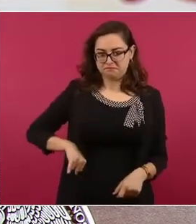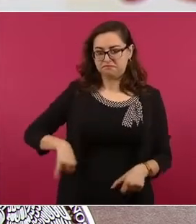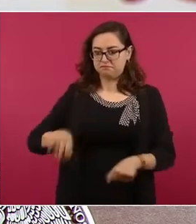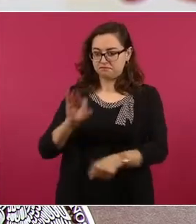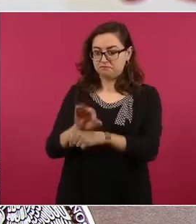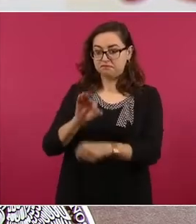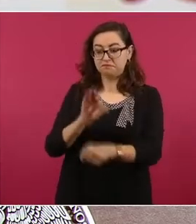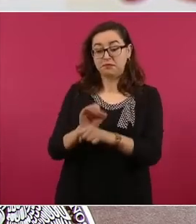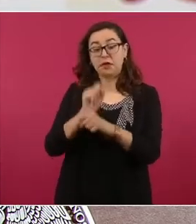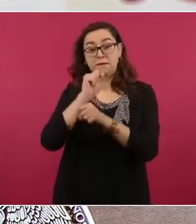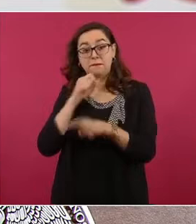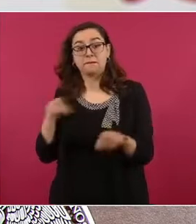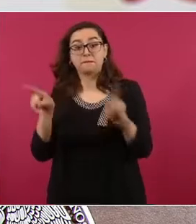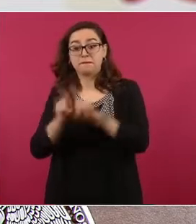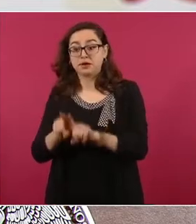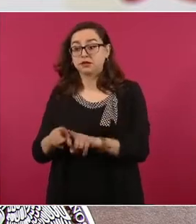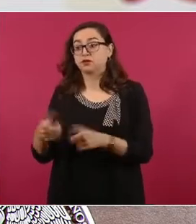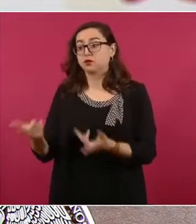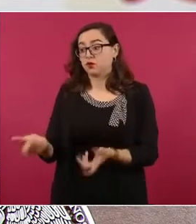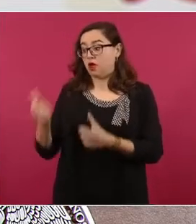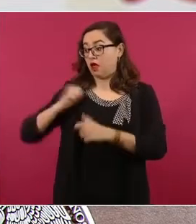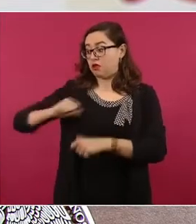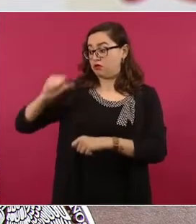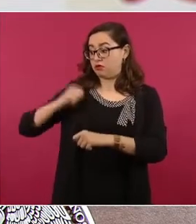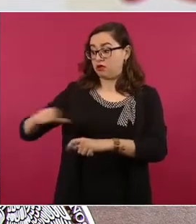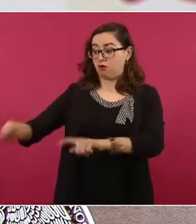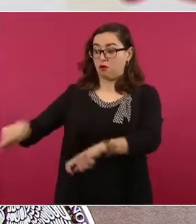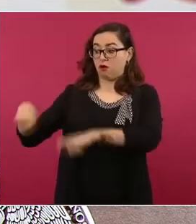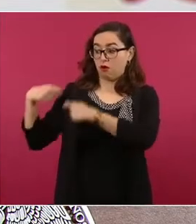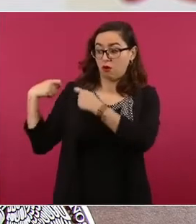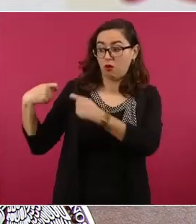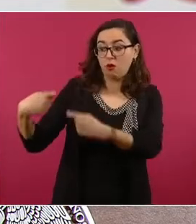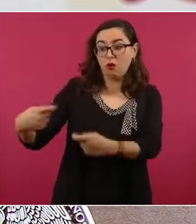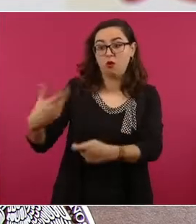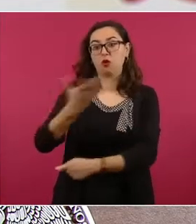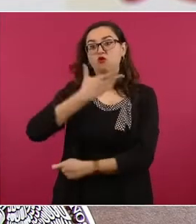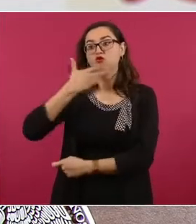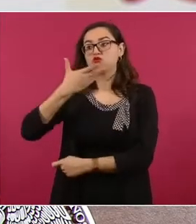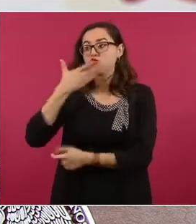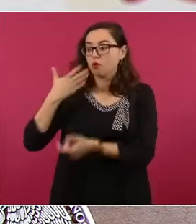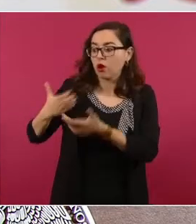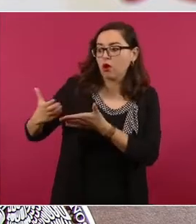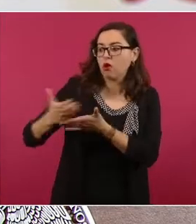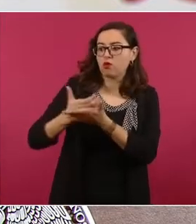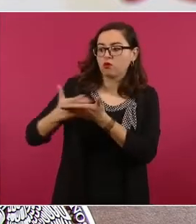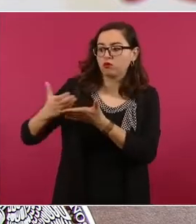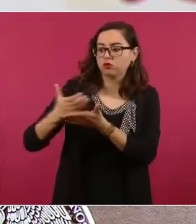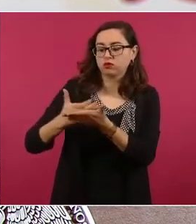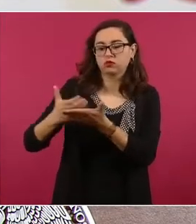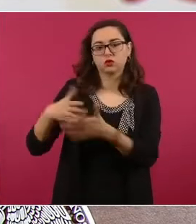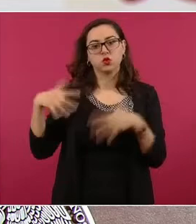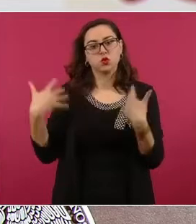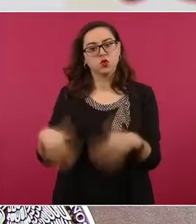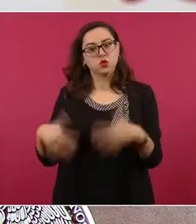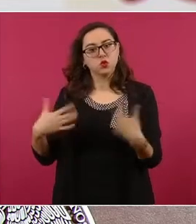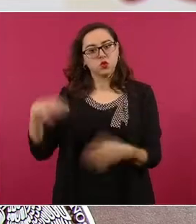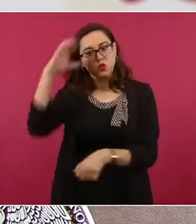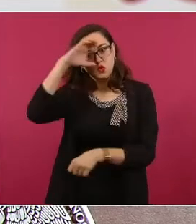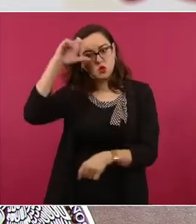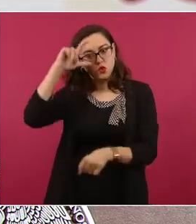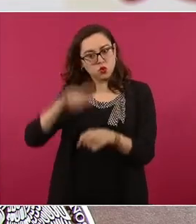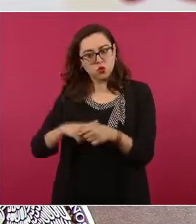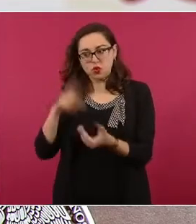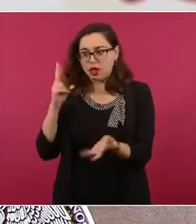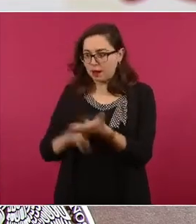conocimiento ancestral y prácticas ancestrales que son parte del enorme y muy rico legado cultural de